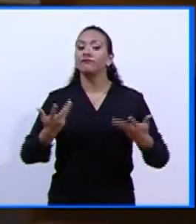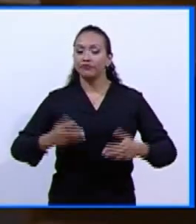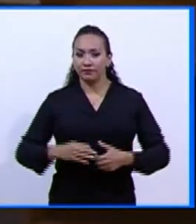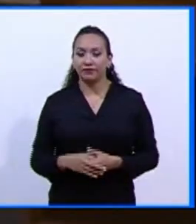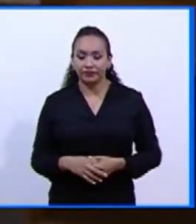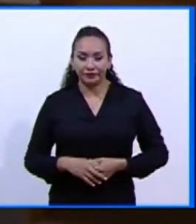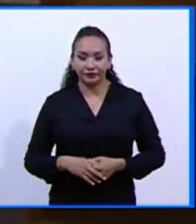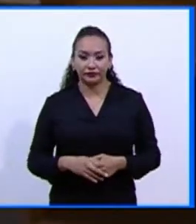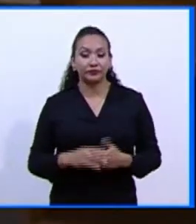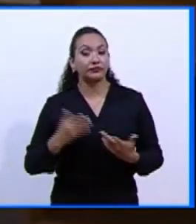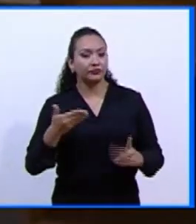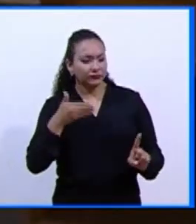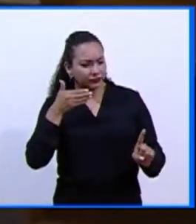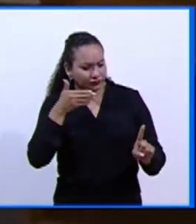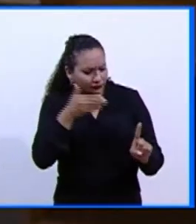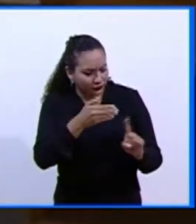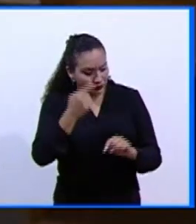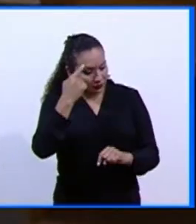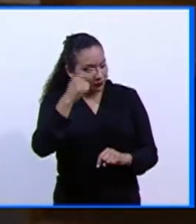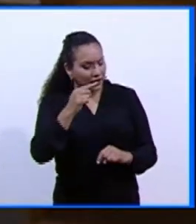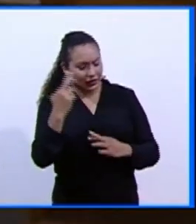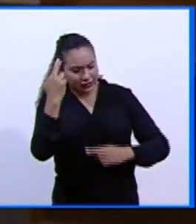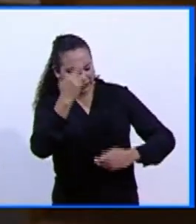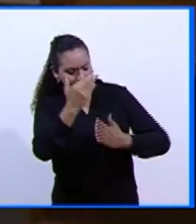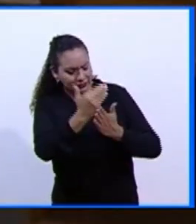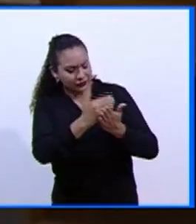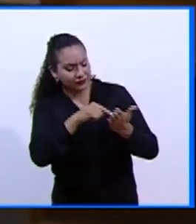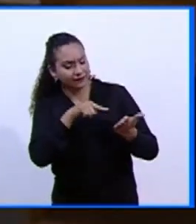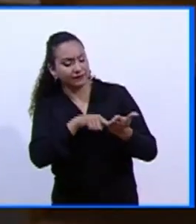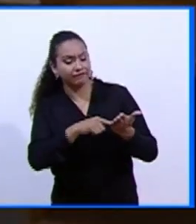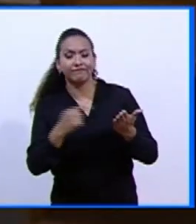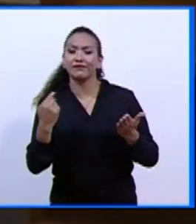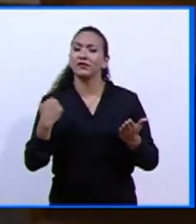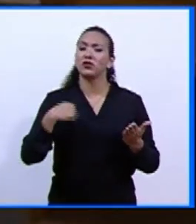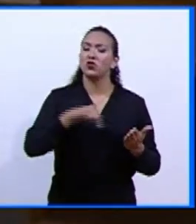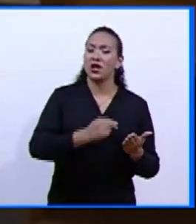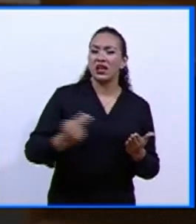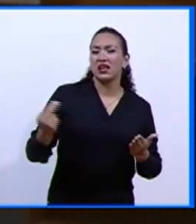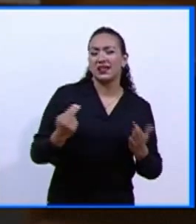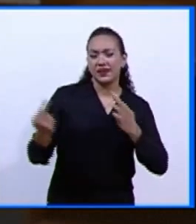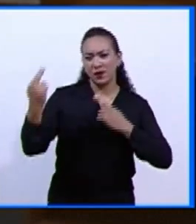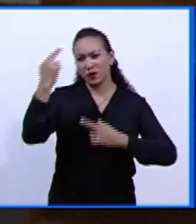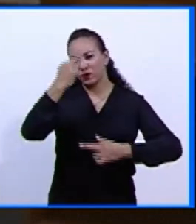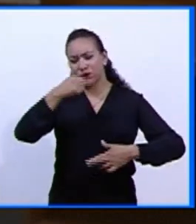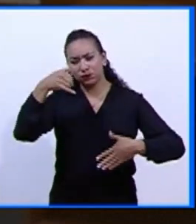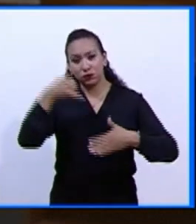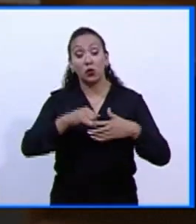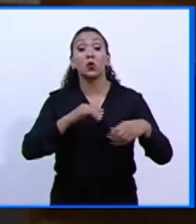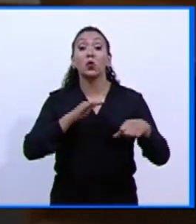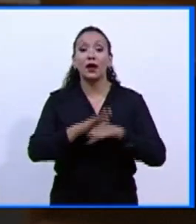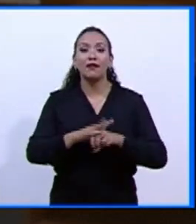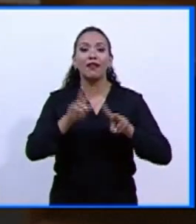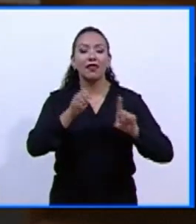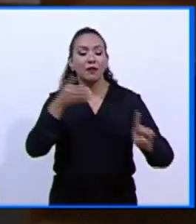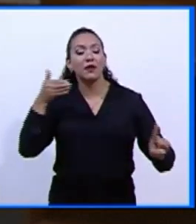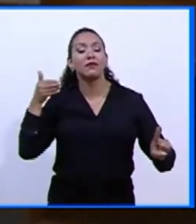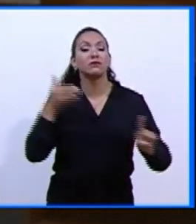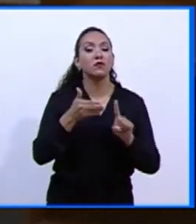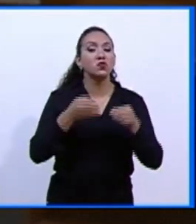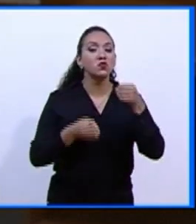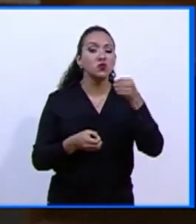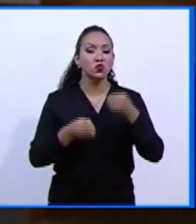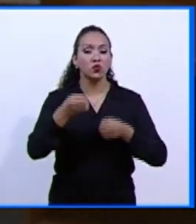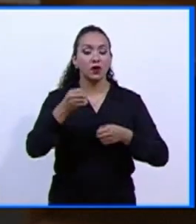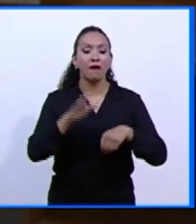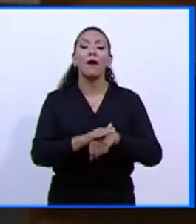y en el fiel apego al punto de contradicción, tenemos que analizarla primordialmente desde la óptica jurídica, ya que el manejo y